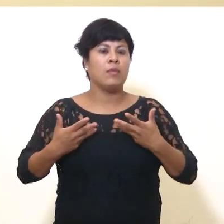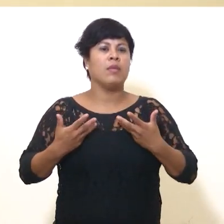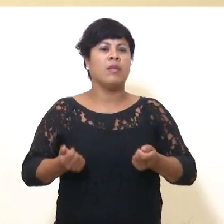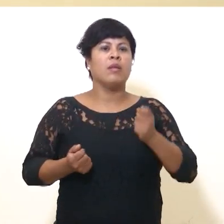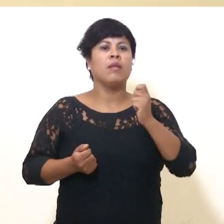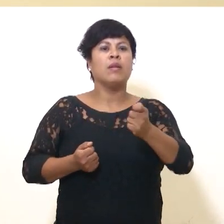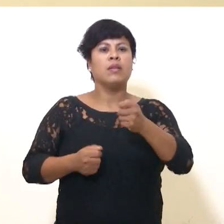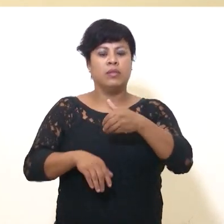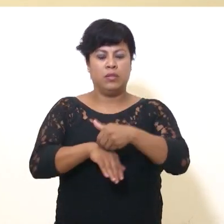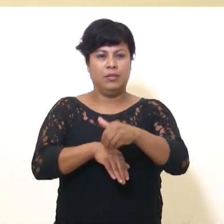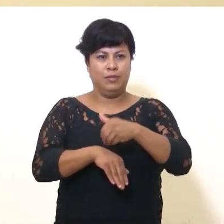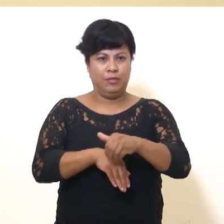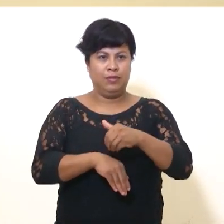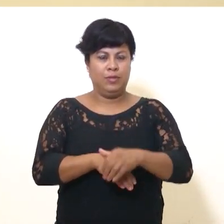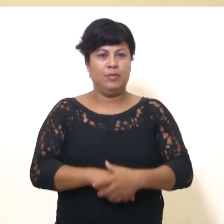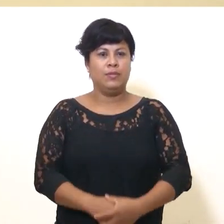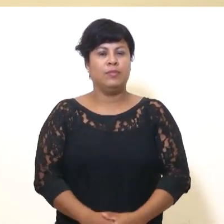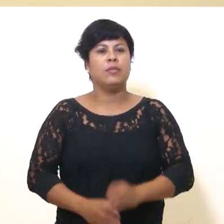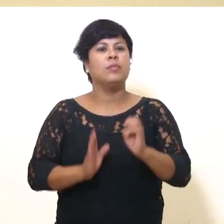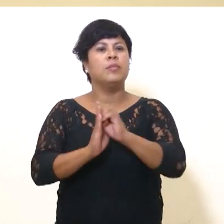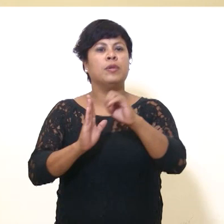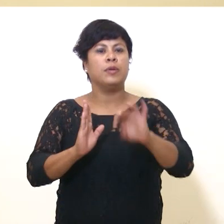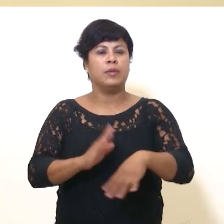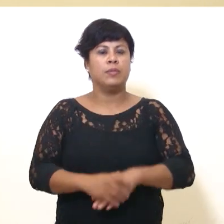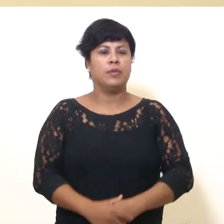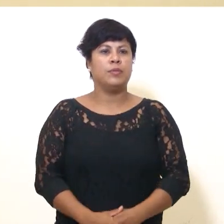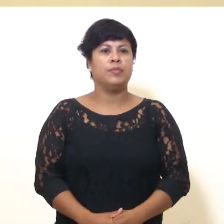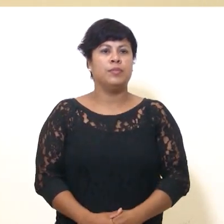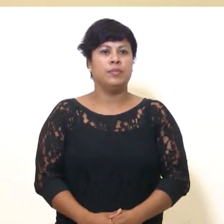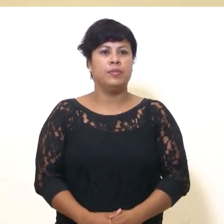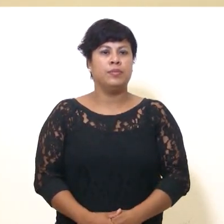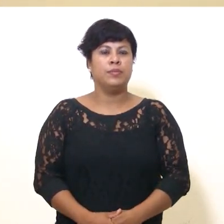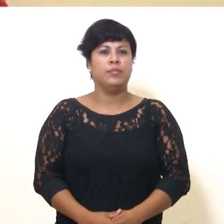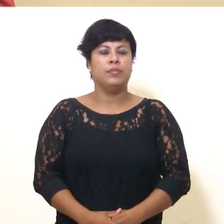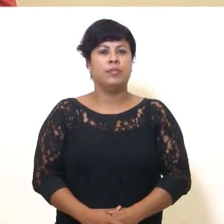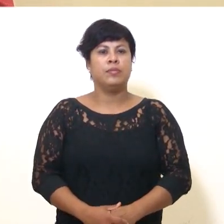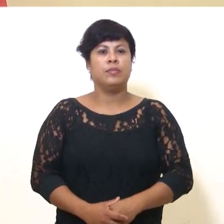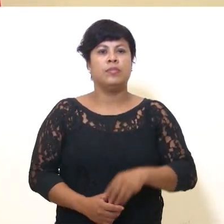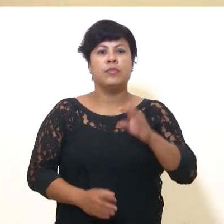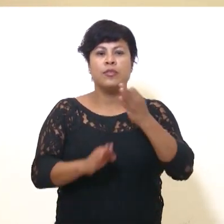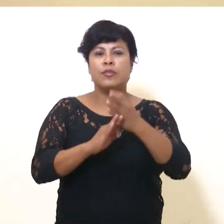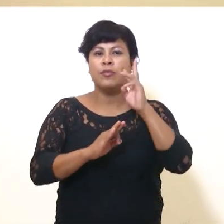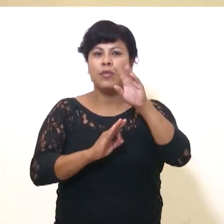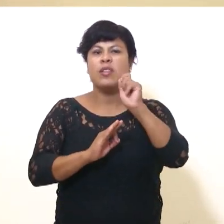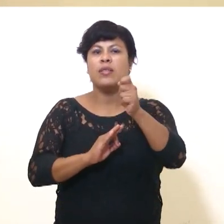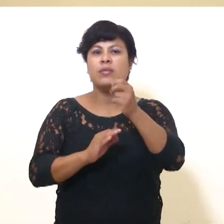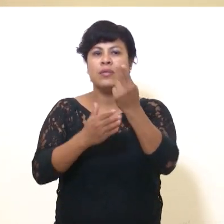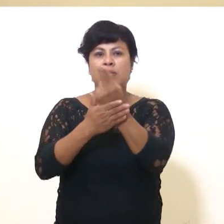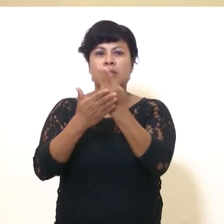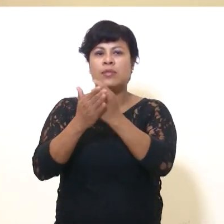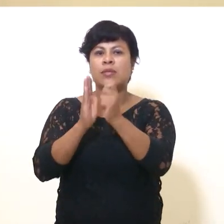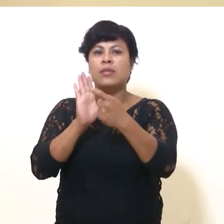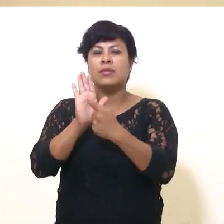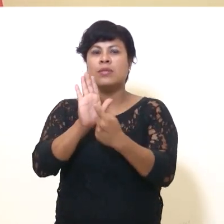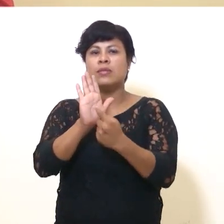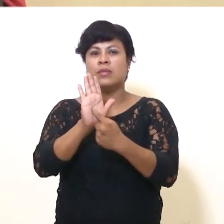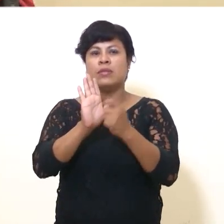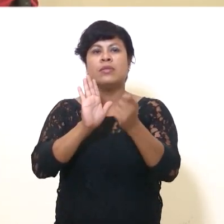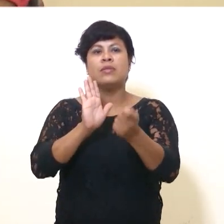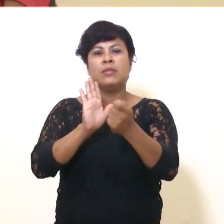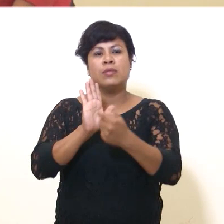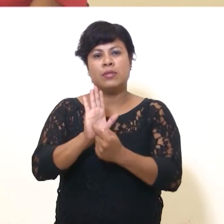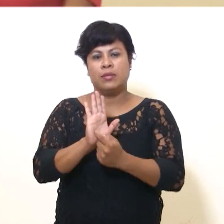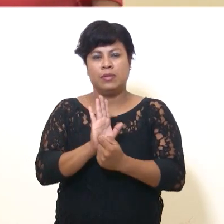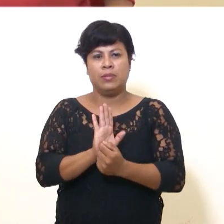que nos van a ayudar a entender qué es esto de los números. Por ejemplo, ¿qué tenemos aquí? ¿Quién me